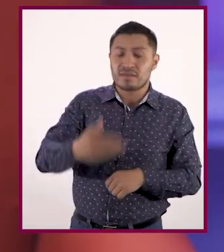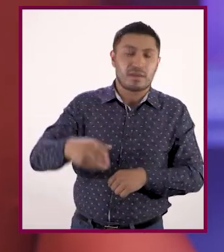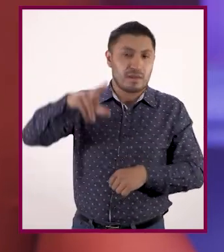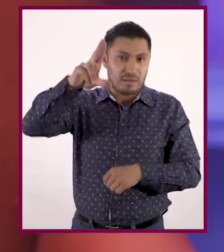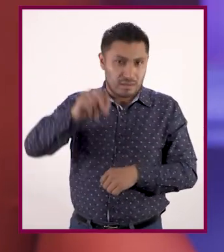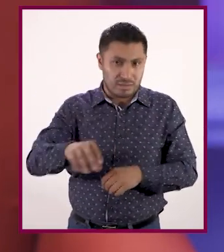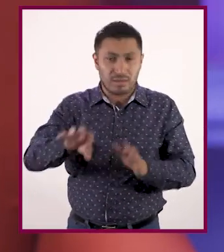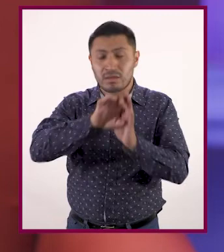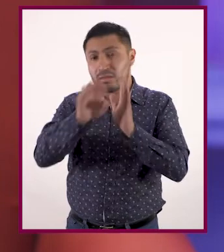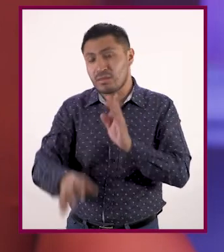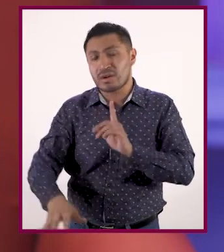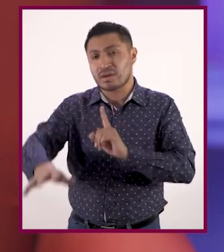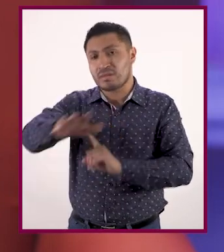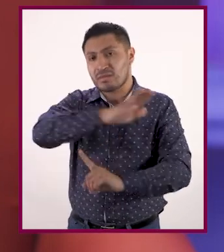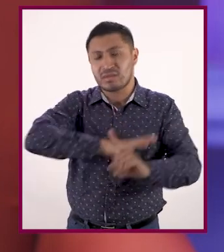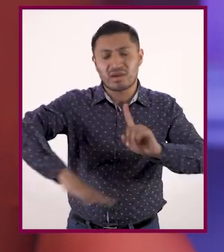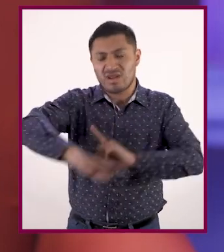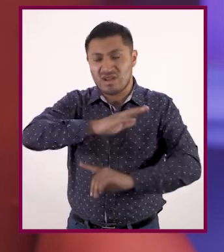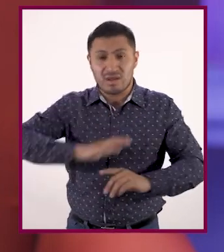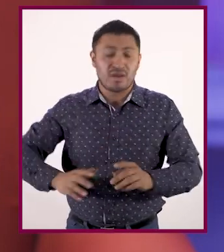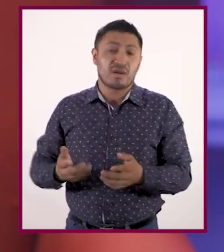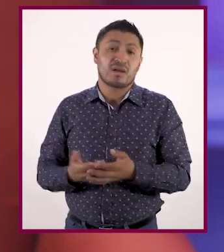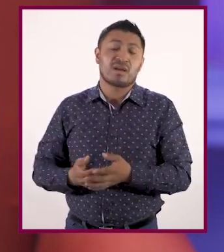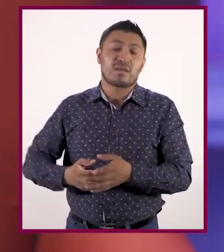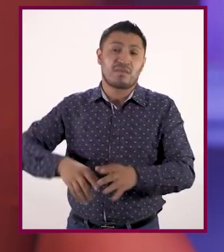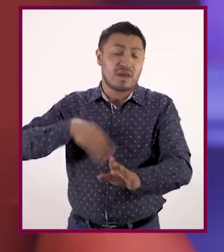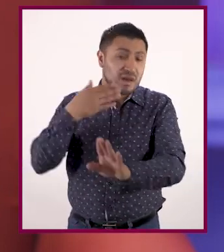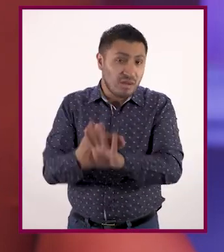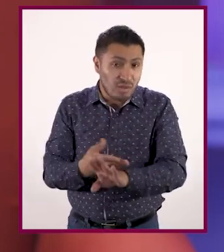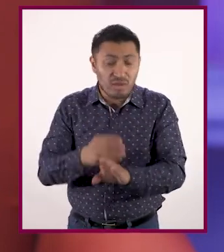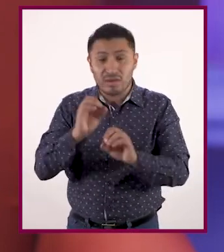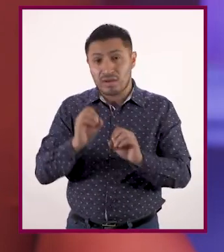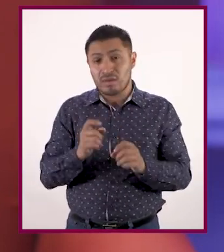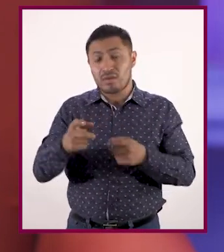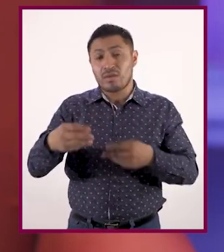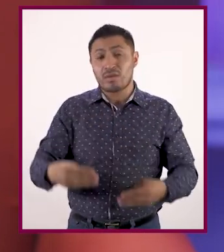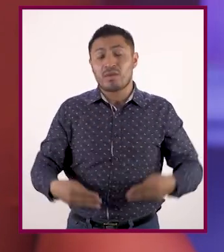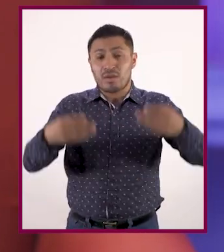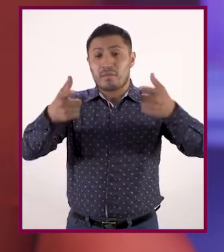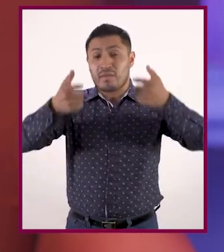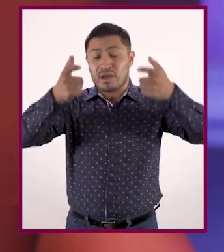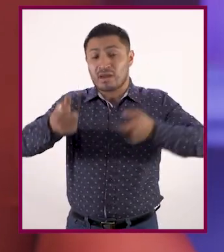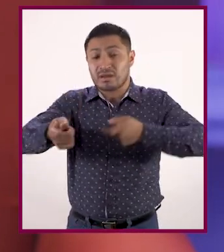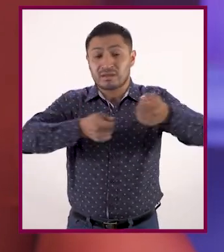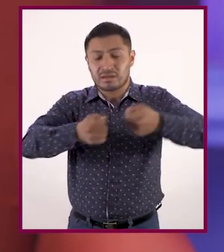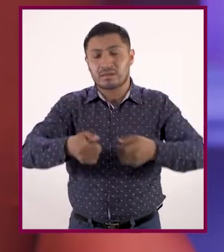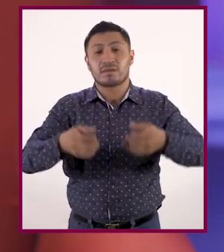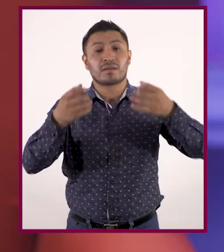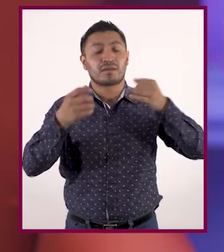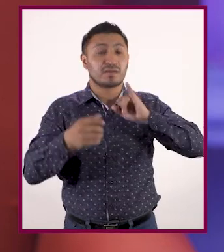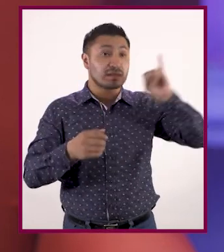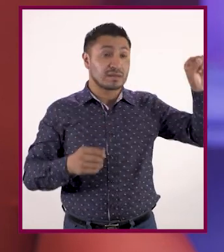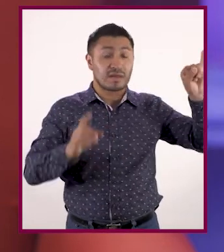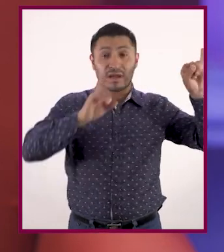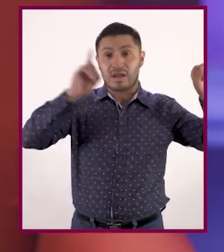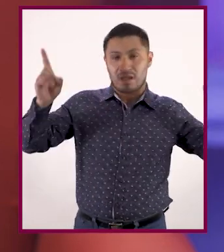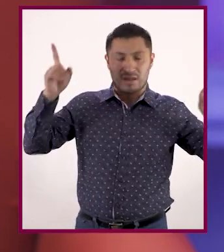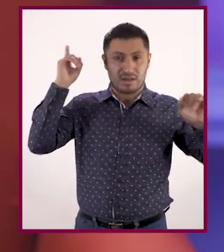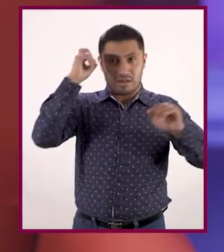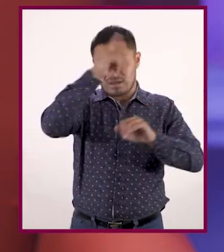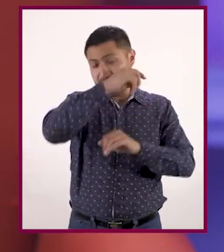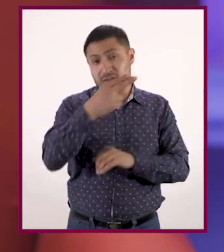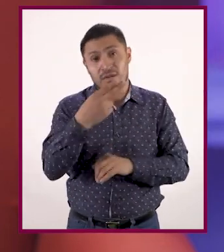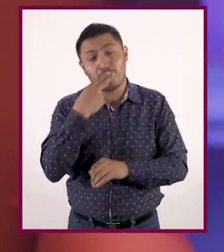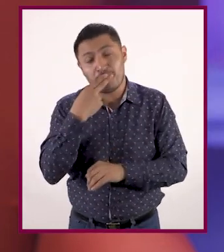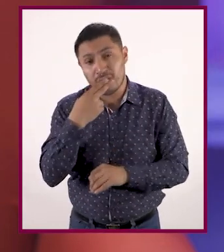del medio ambiente la apertura de fronteras a la migración o la autorregulación del mercado son ideales de izquierda o de derecha que no tan fácil se aplica